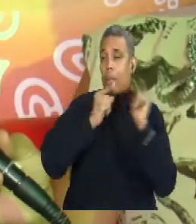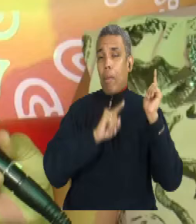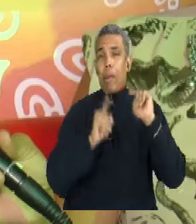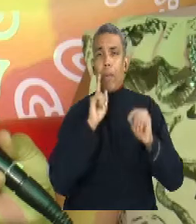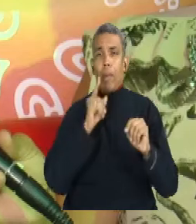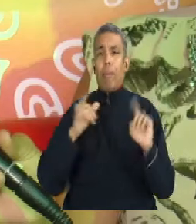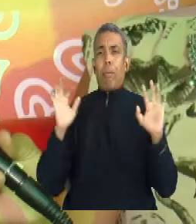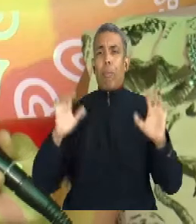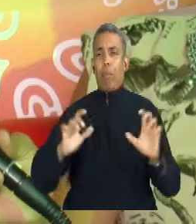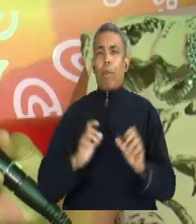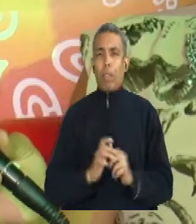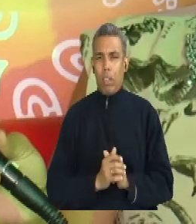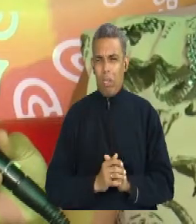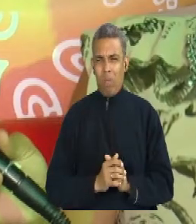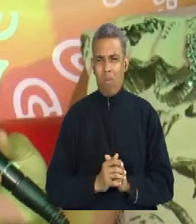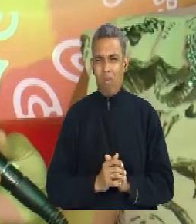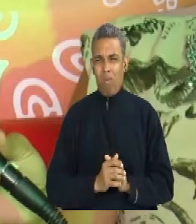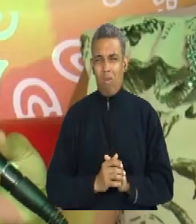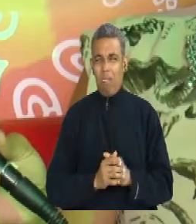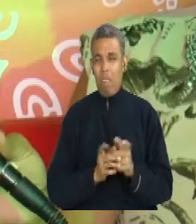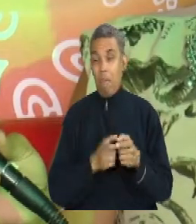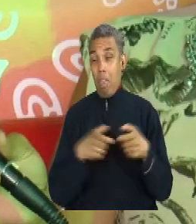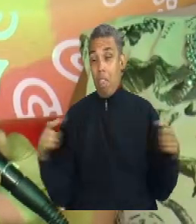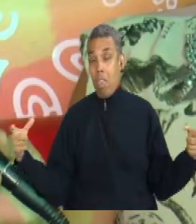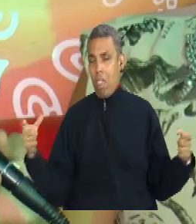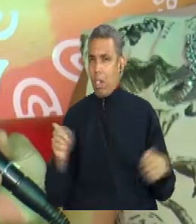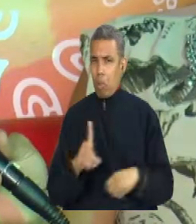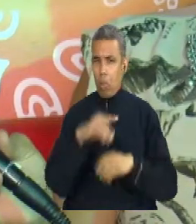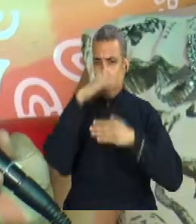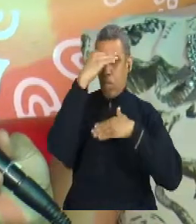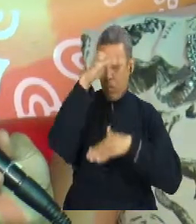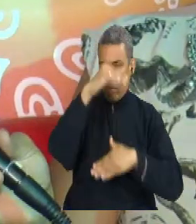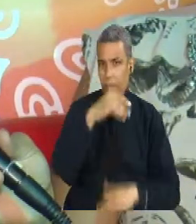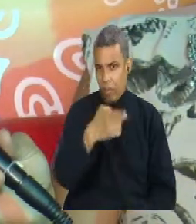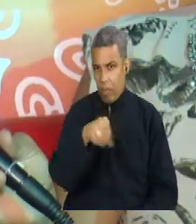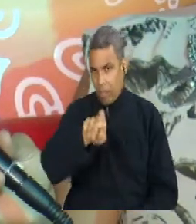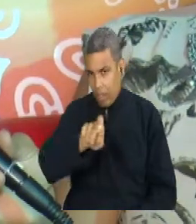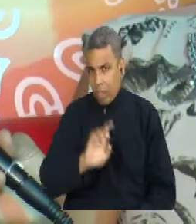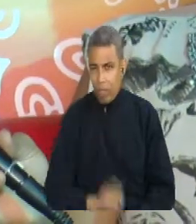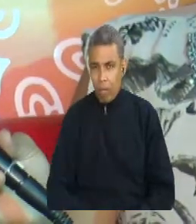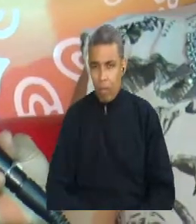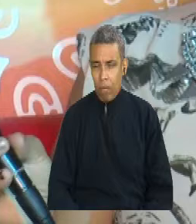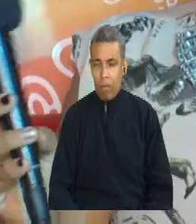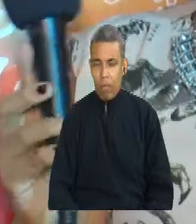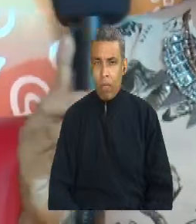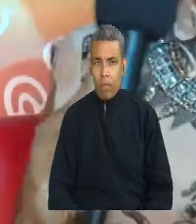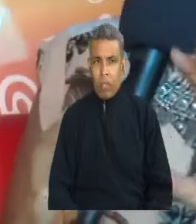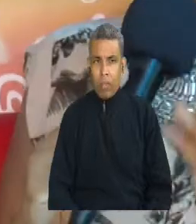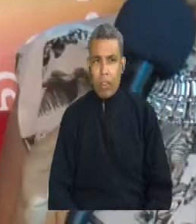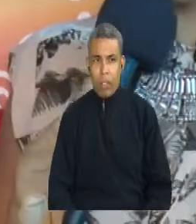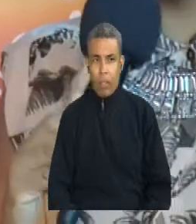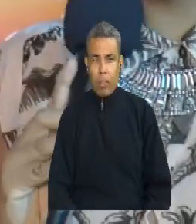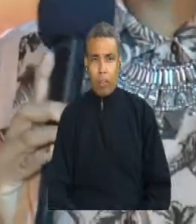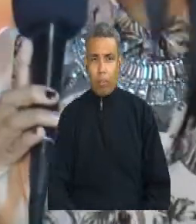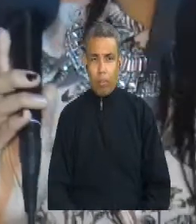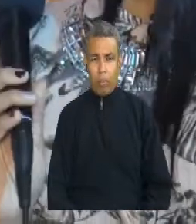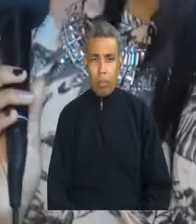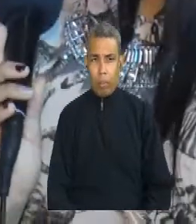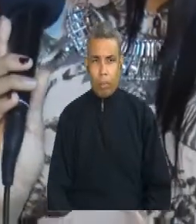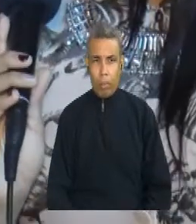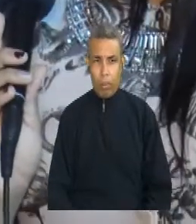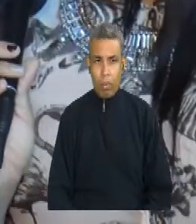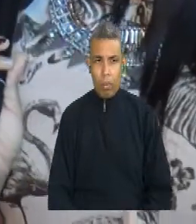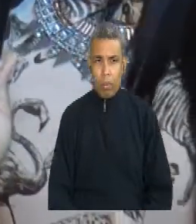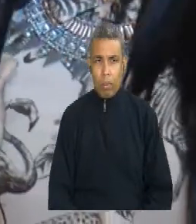llegue a una verdadera competencia como lo que se merece, o sea, algo pequeño pero que sea muy sustantivo. Bueno, el jueves